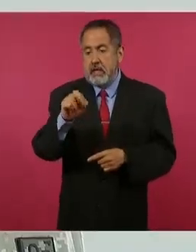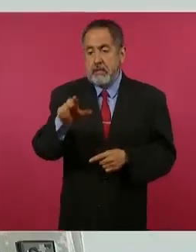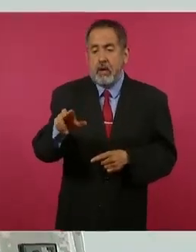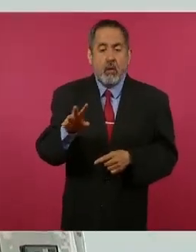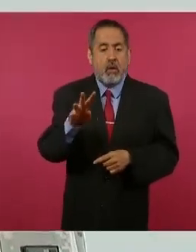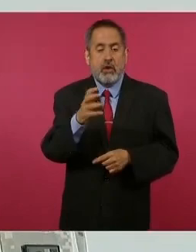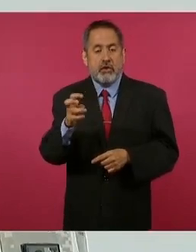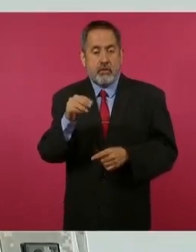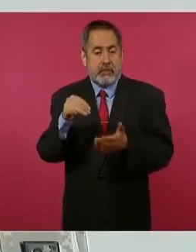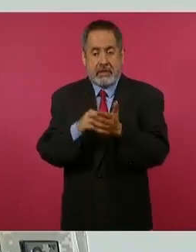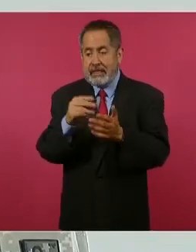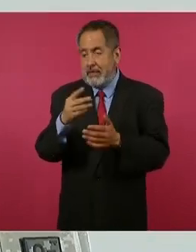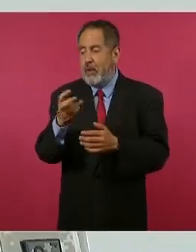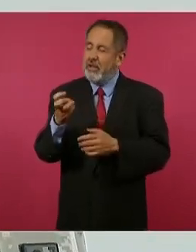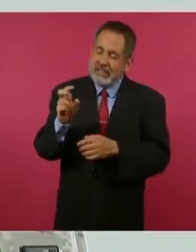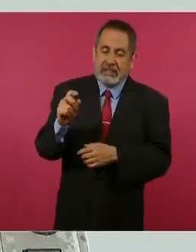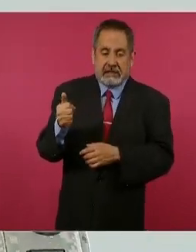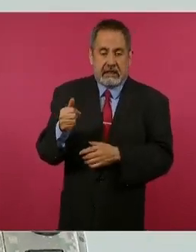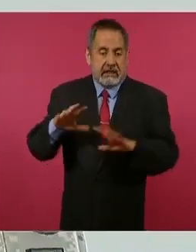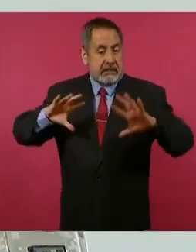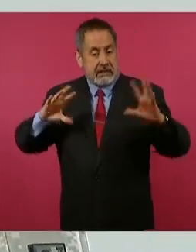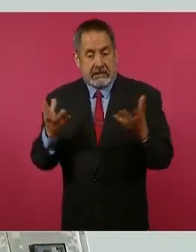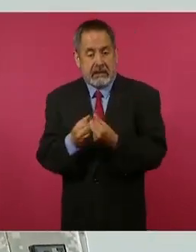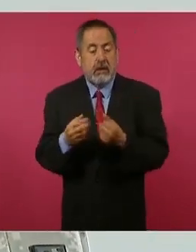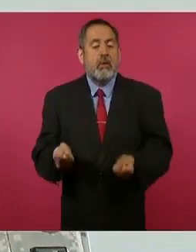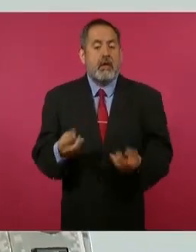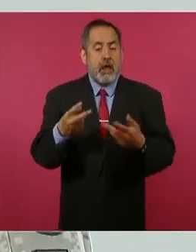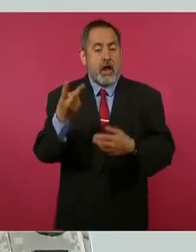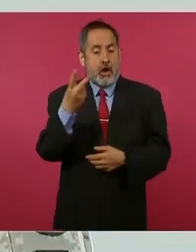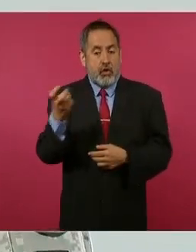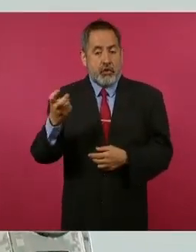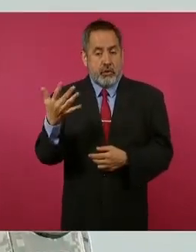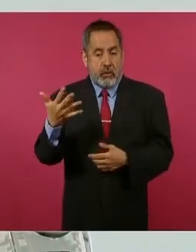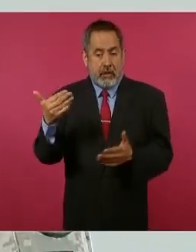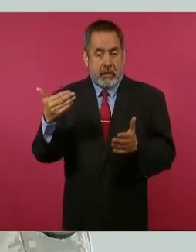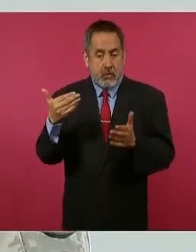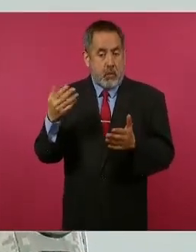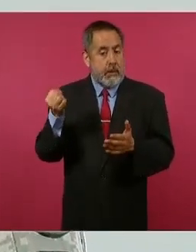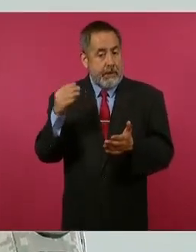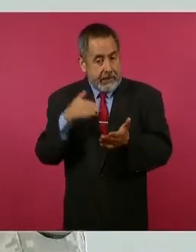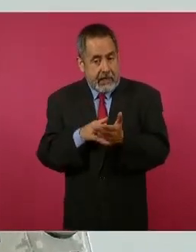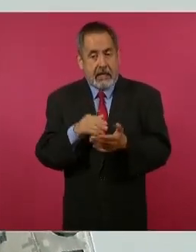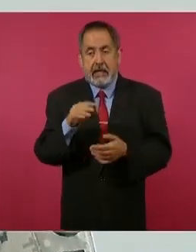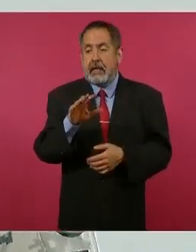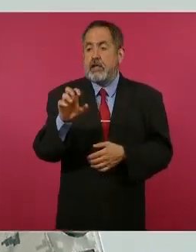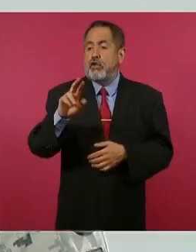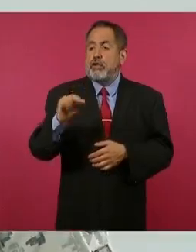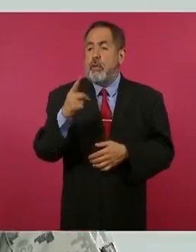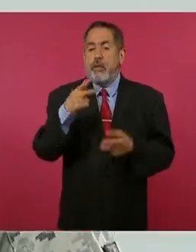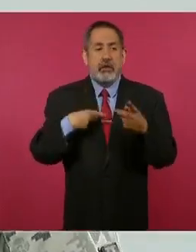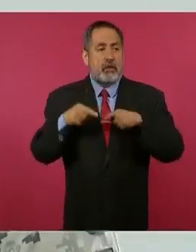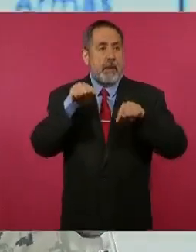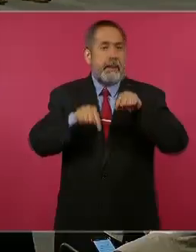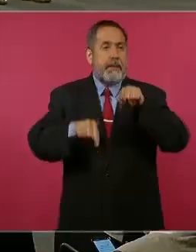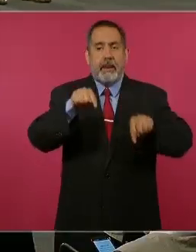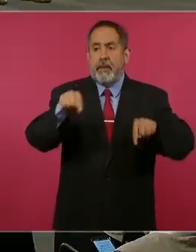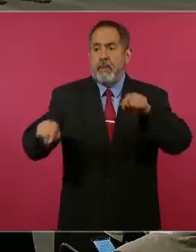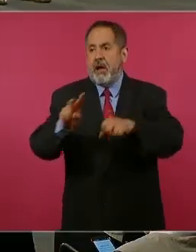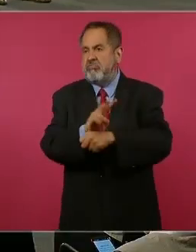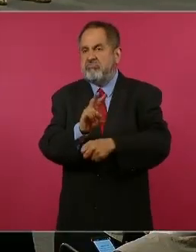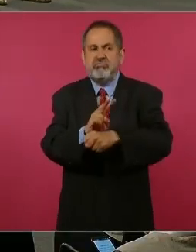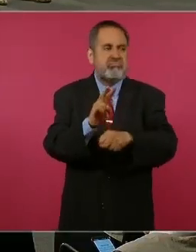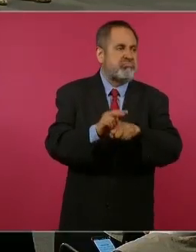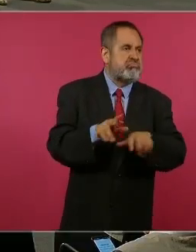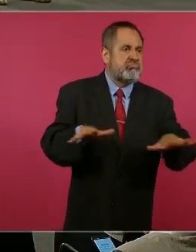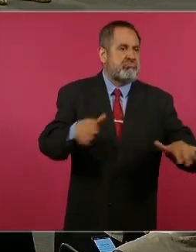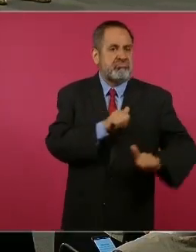mil 436, lo que es un total de 259 mil 581 efectivos. Por lo que se refiere